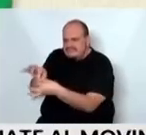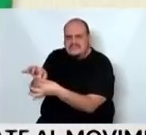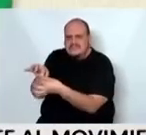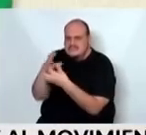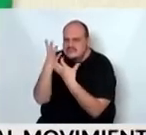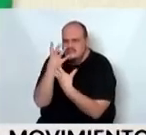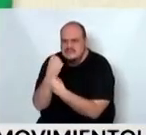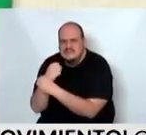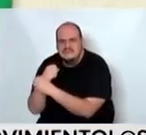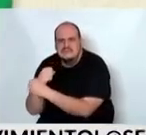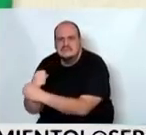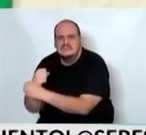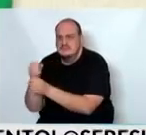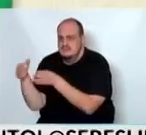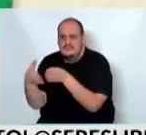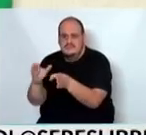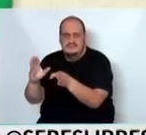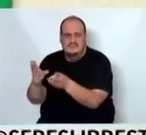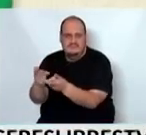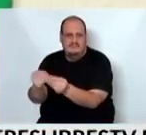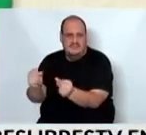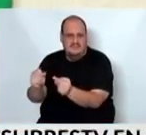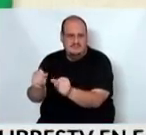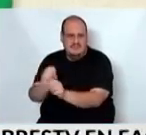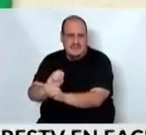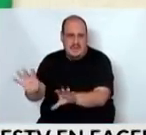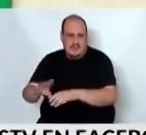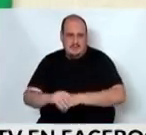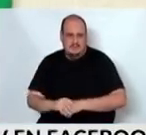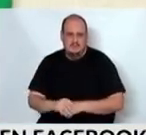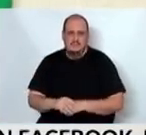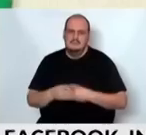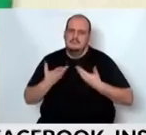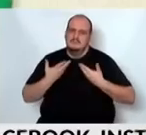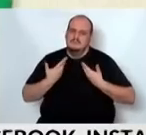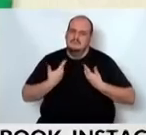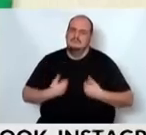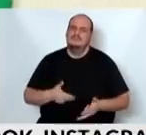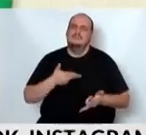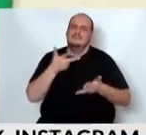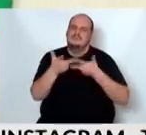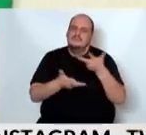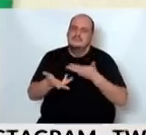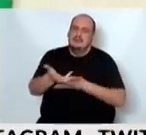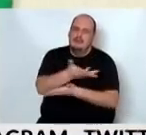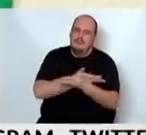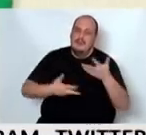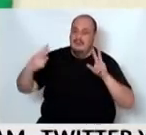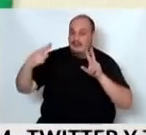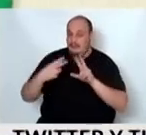llevarnos a estos finales trágicos. Hablar, compartir, encontrarnos, abrazarnos